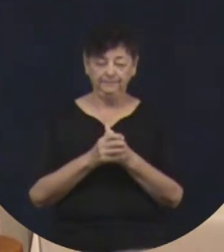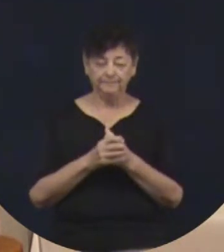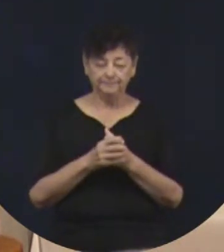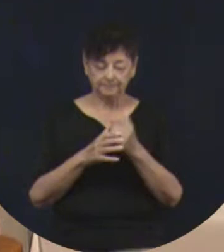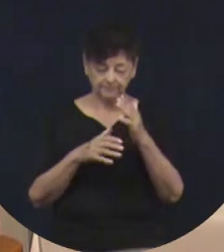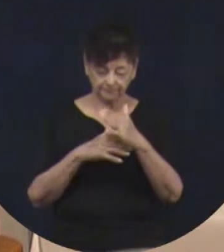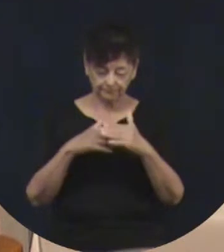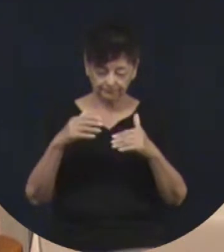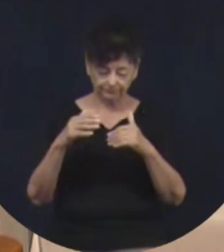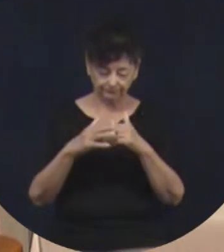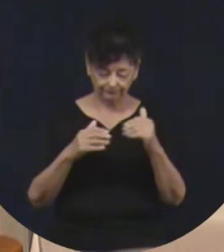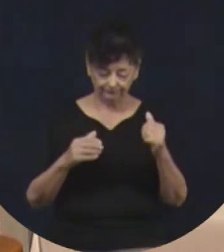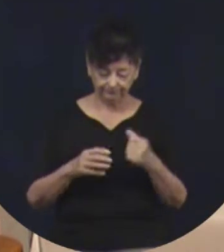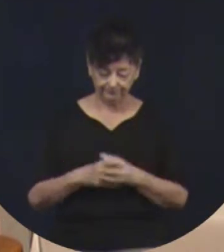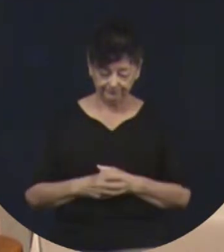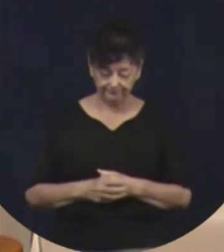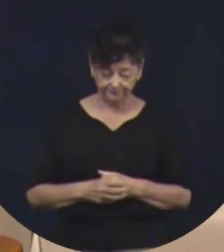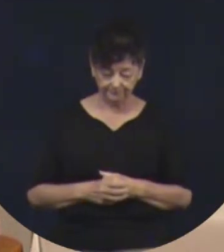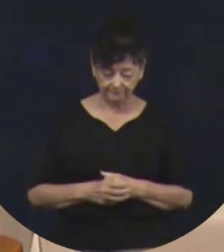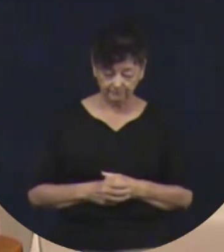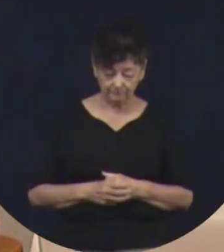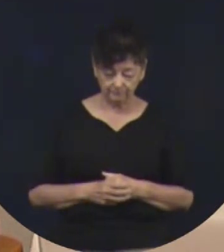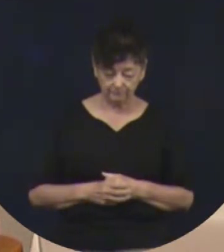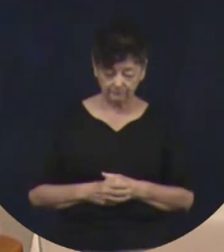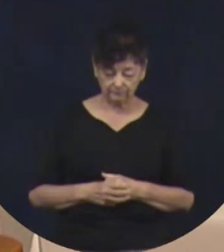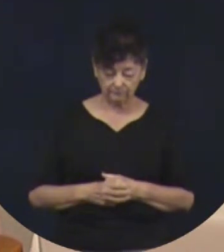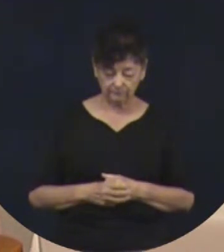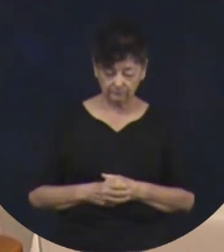por la caridad.